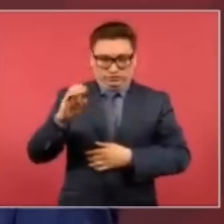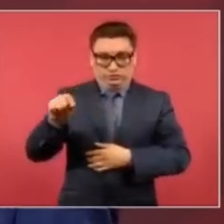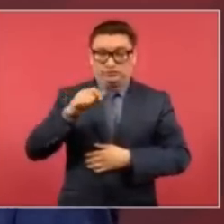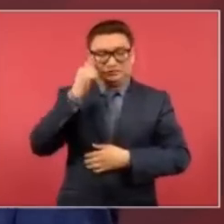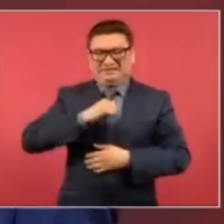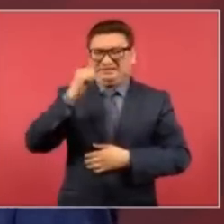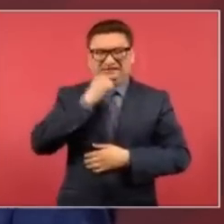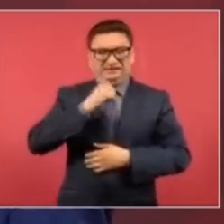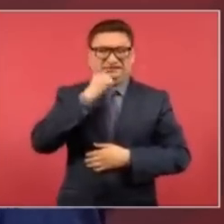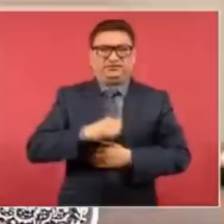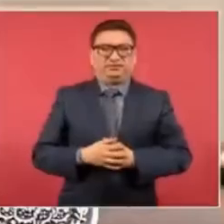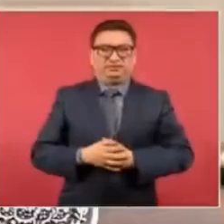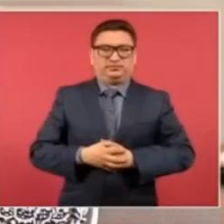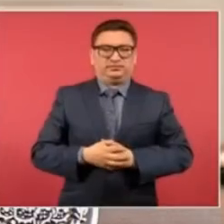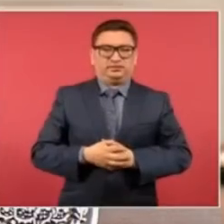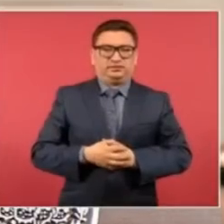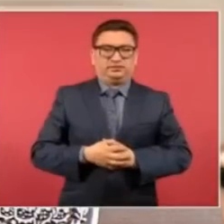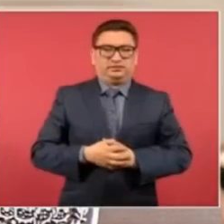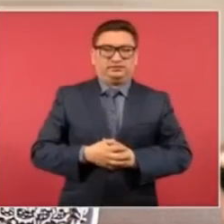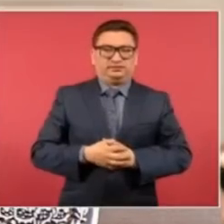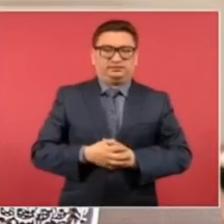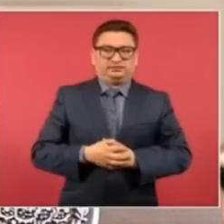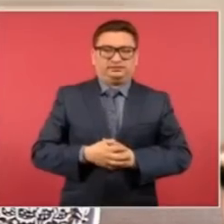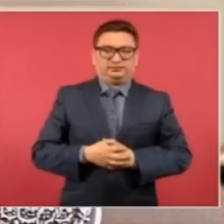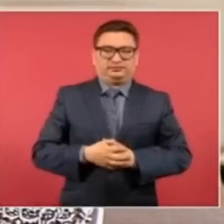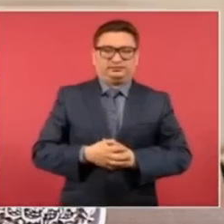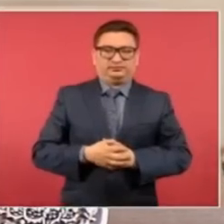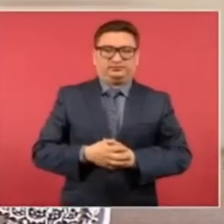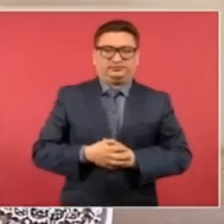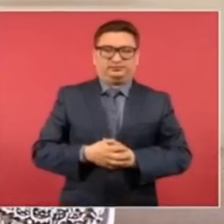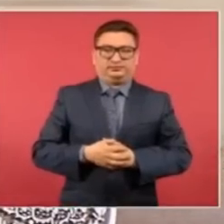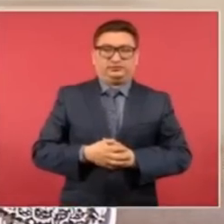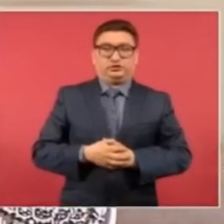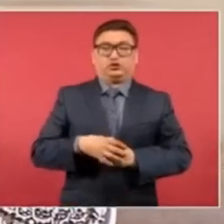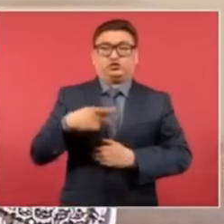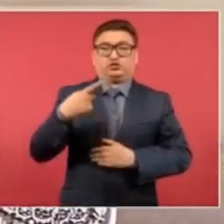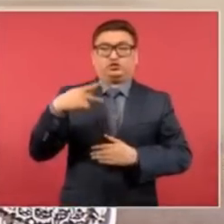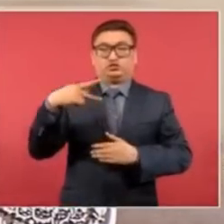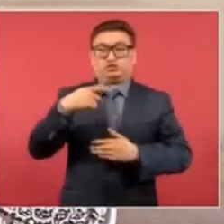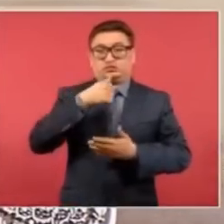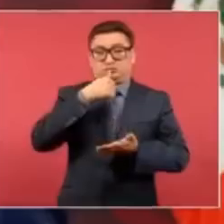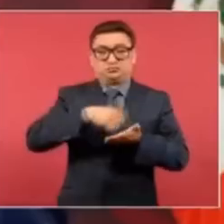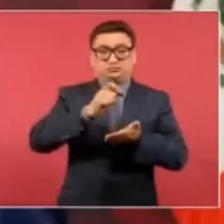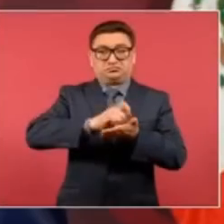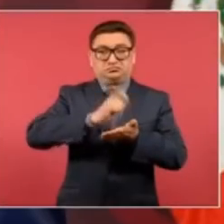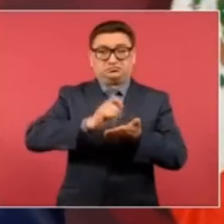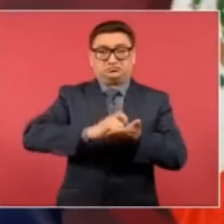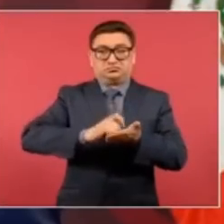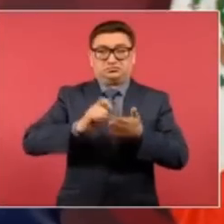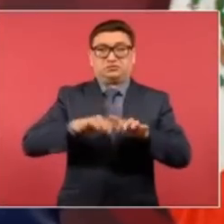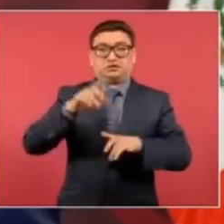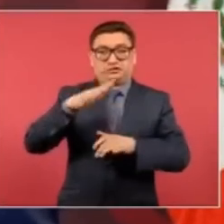Cuenta cómo quisieron comprar al líder guerrillero campesino Emiliano Zapata hoy